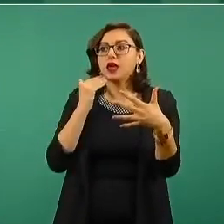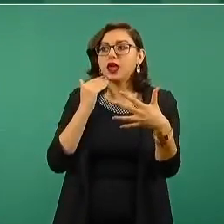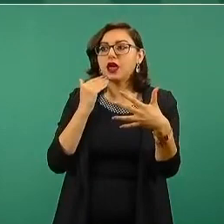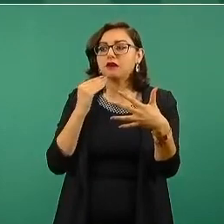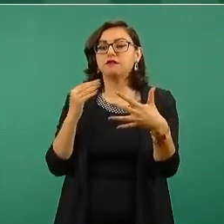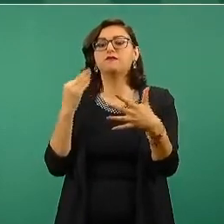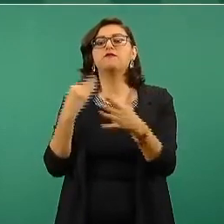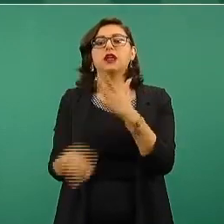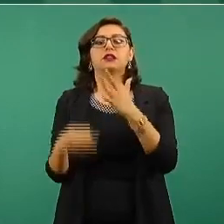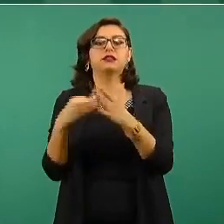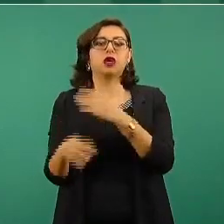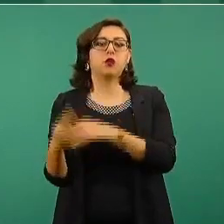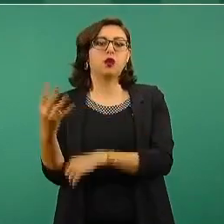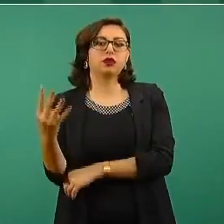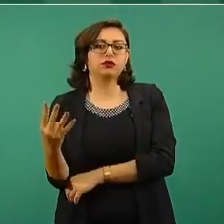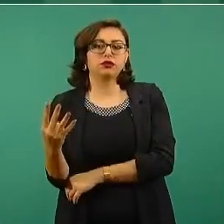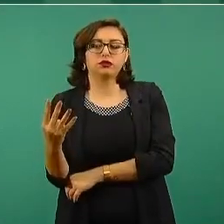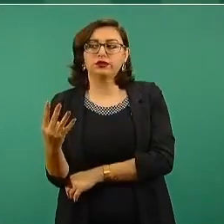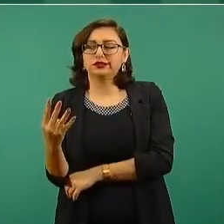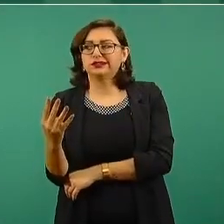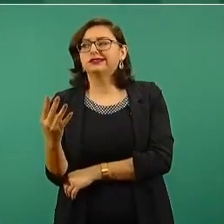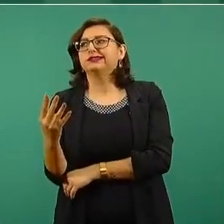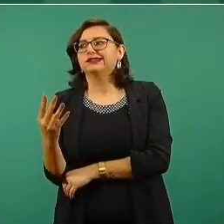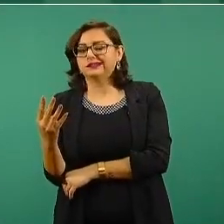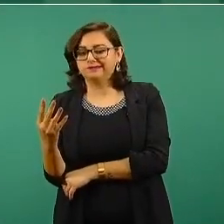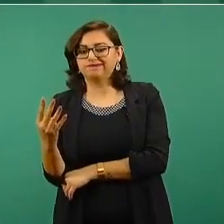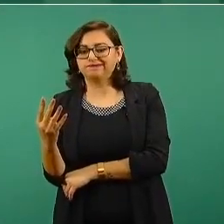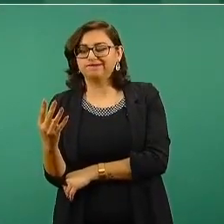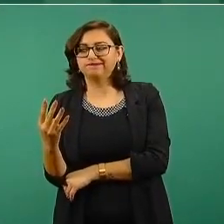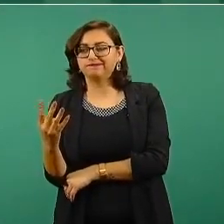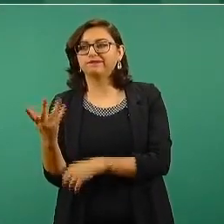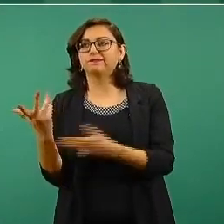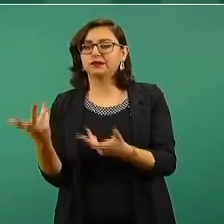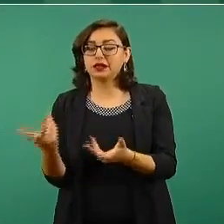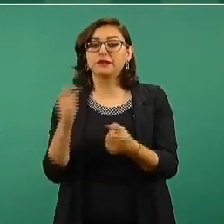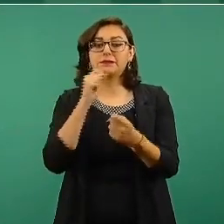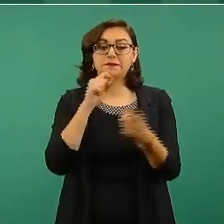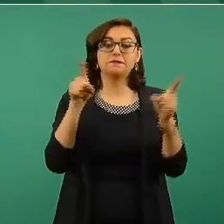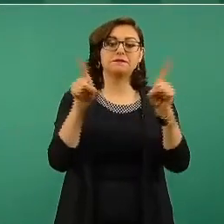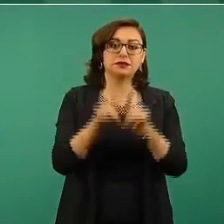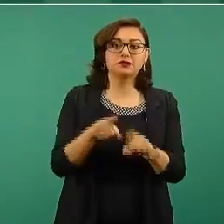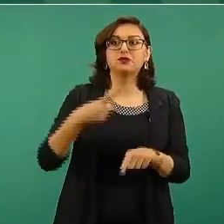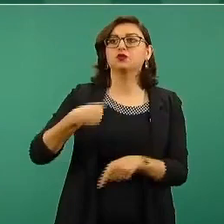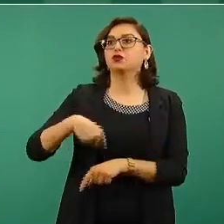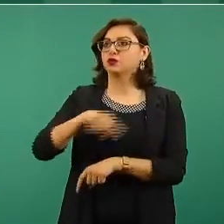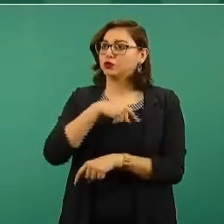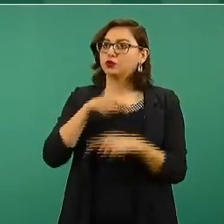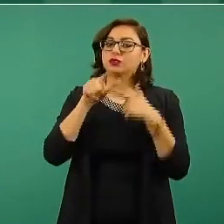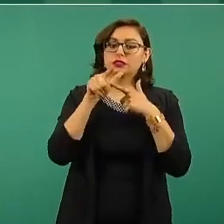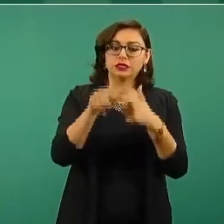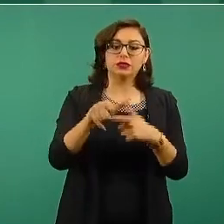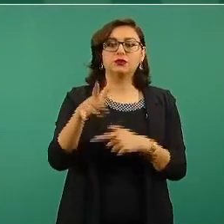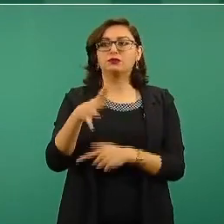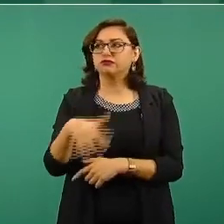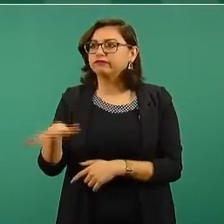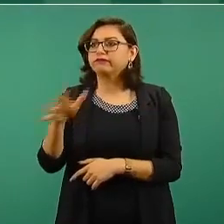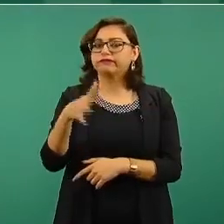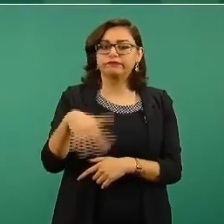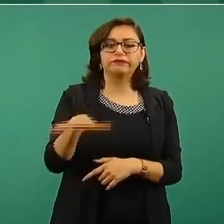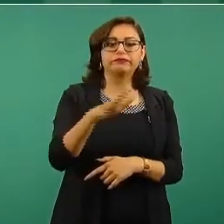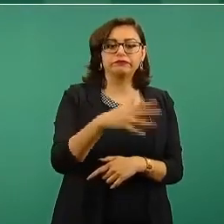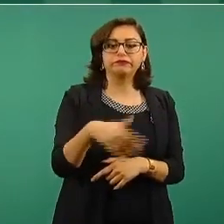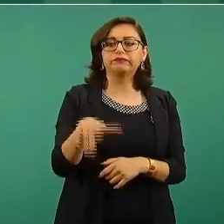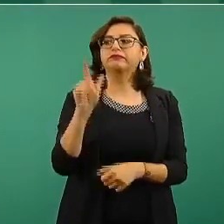lo anunciamos el año pasado también en el caso cuando buscamos estos medicamentos, los mismos, y que lo